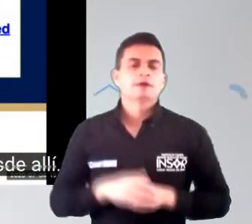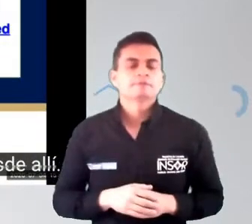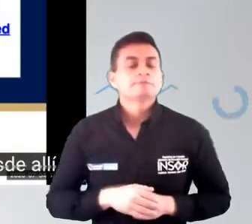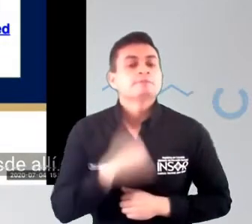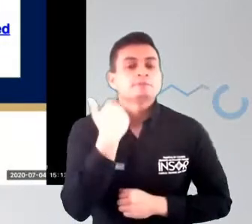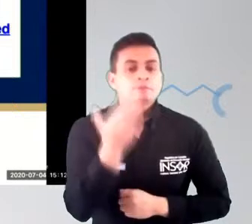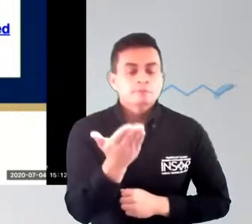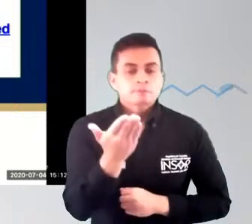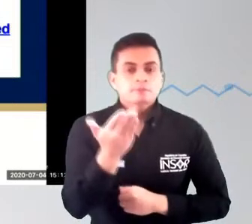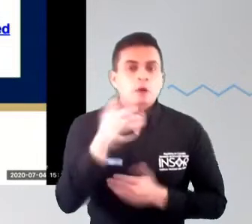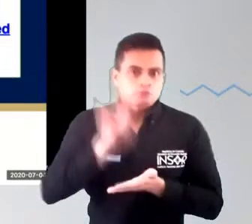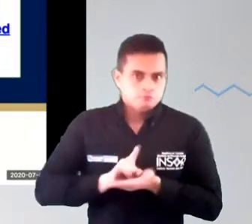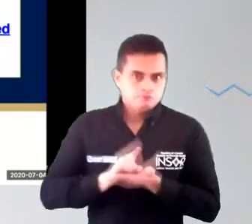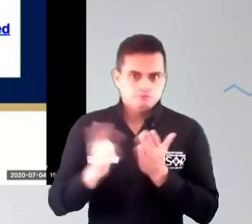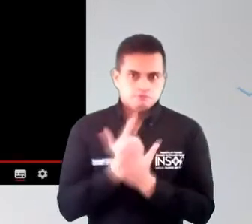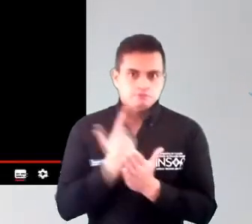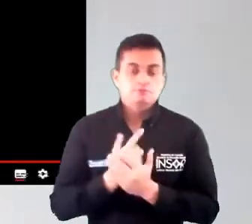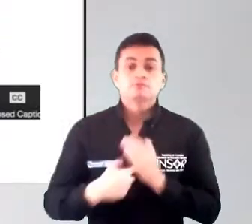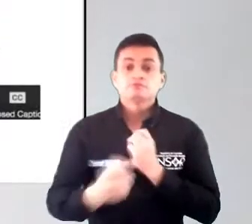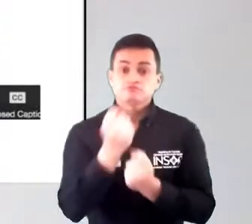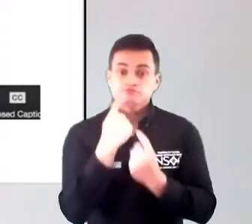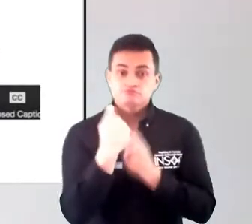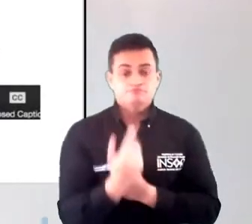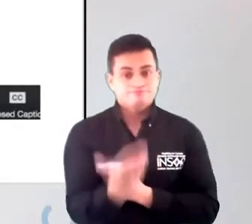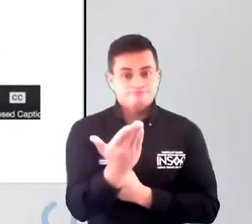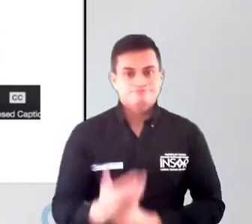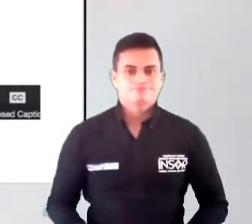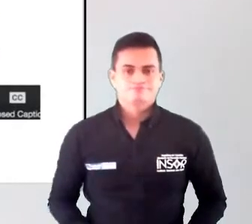y seguiremos de ahí.